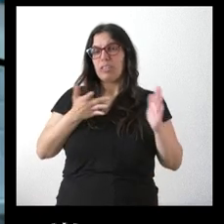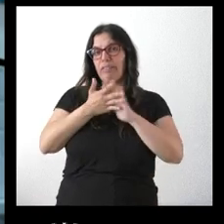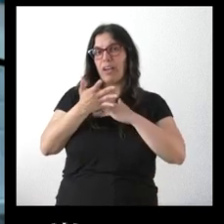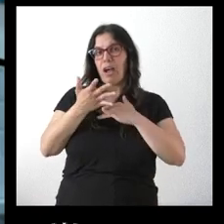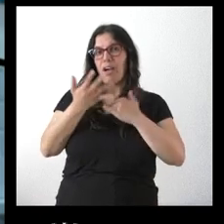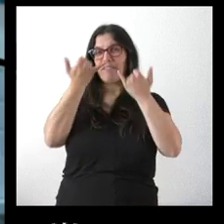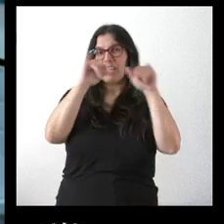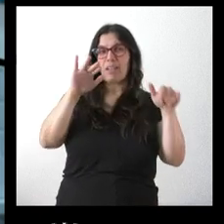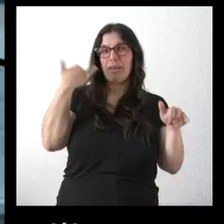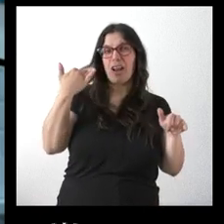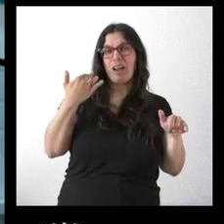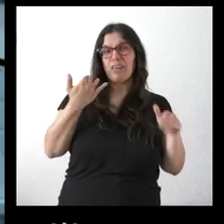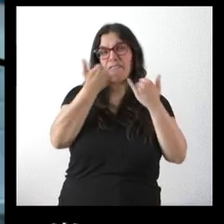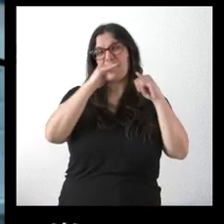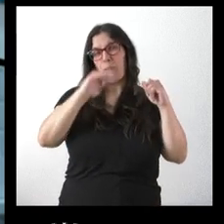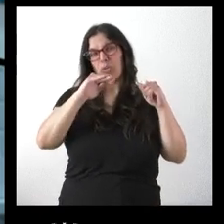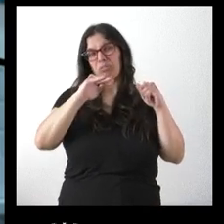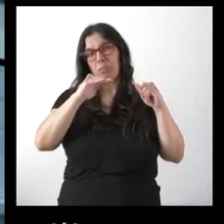Gracias.